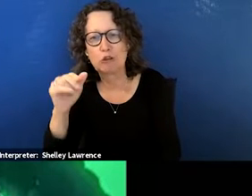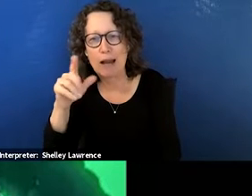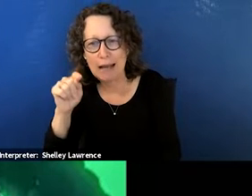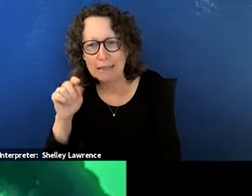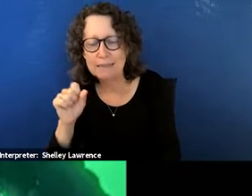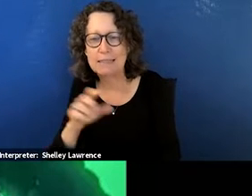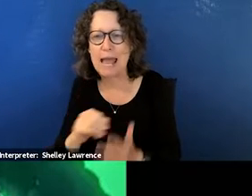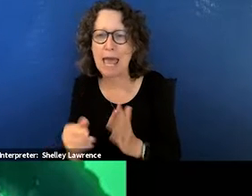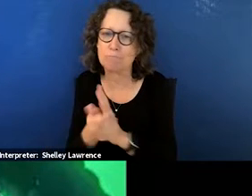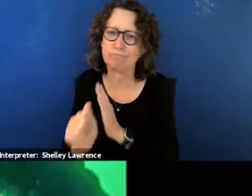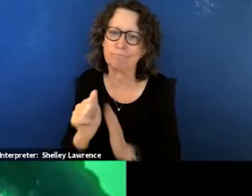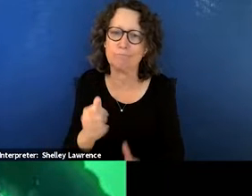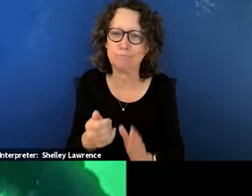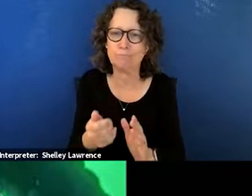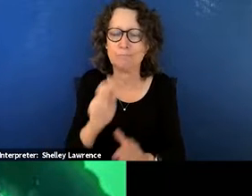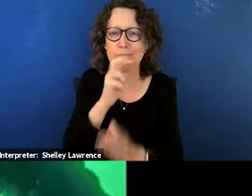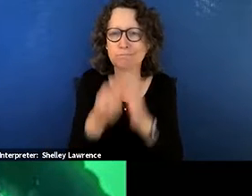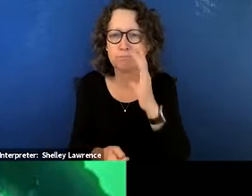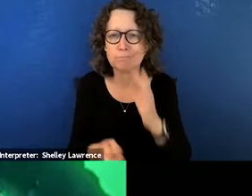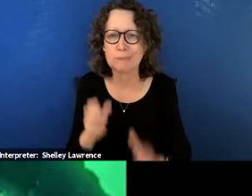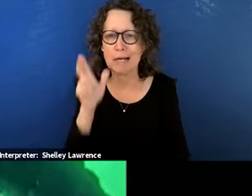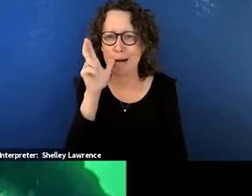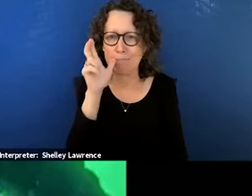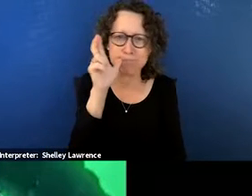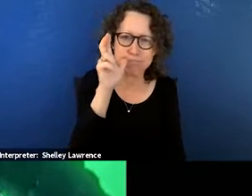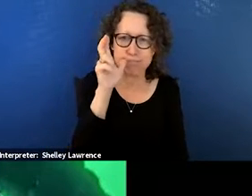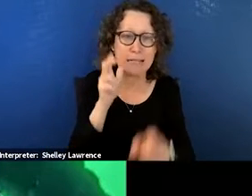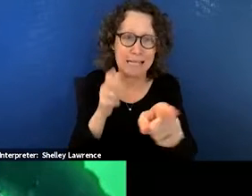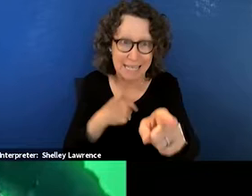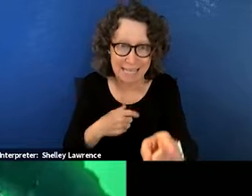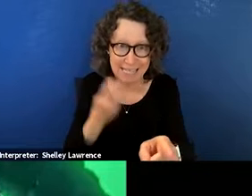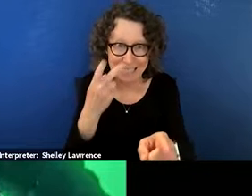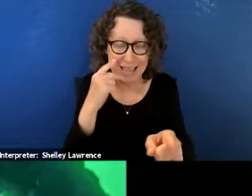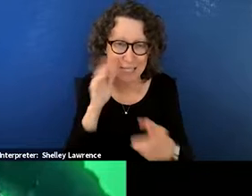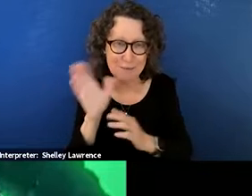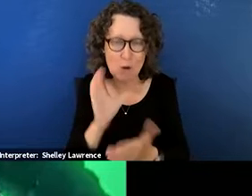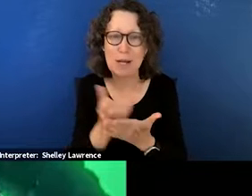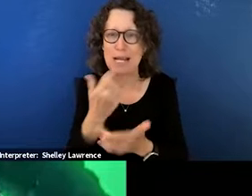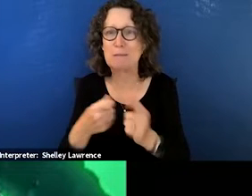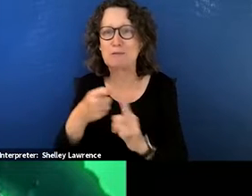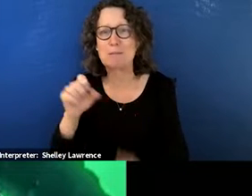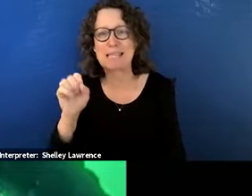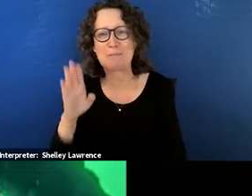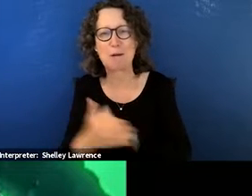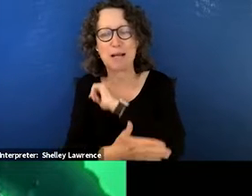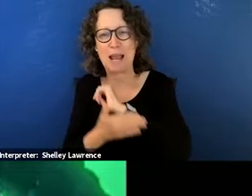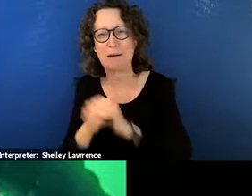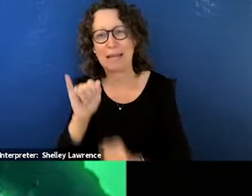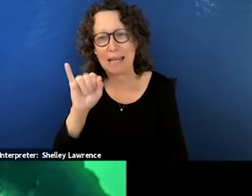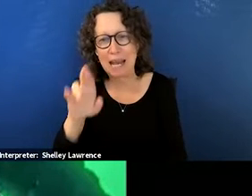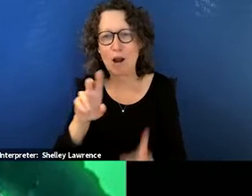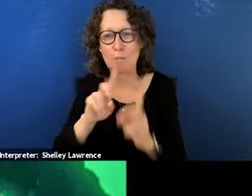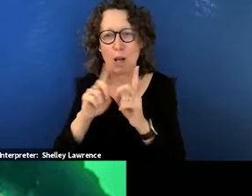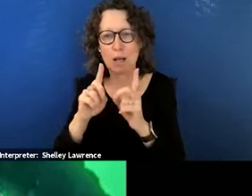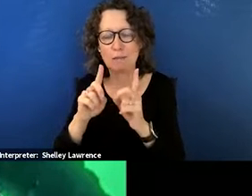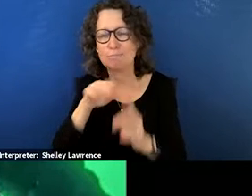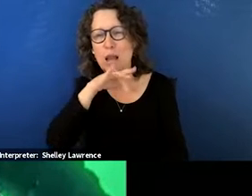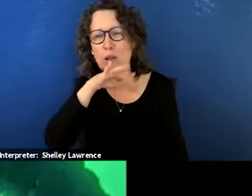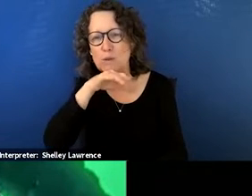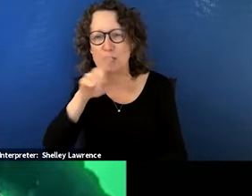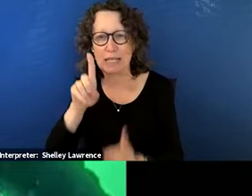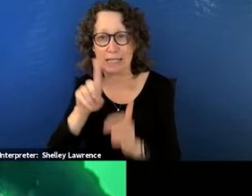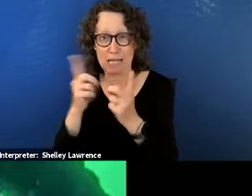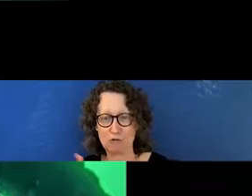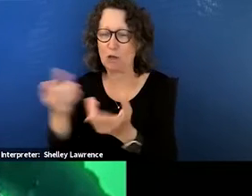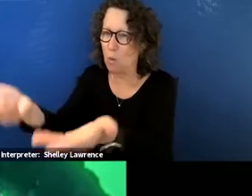y subsidios, y es fan del scuba diving, y sí, es él en la foto. Él viene a nosotros desde el Distrito de